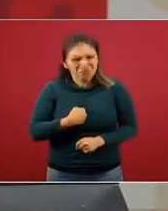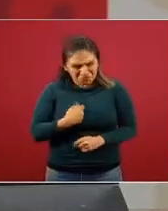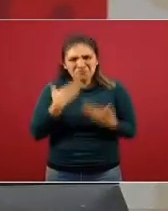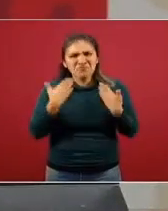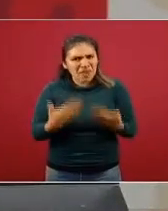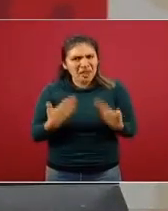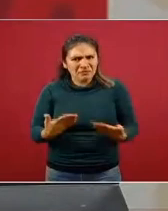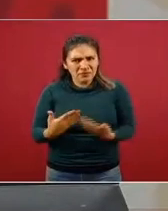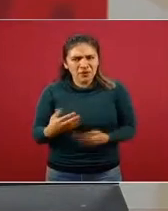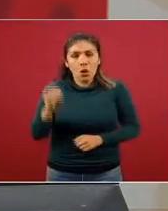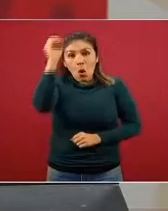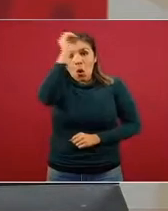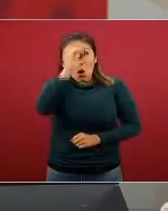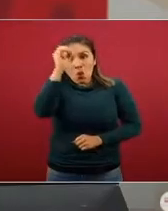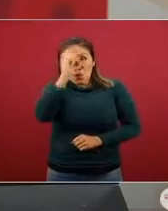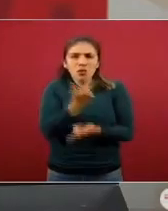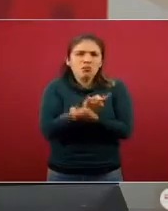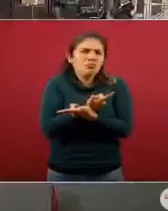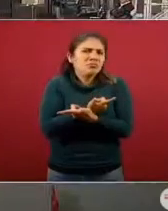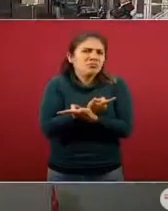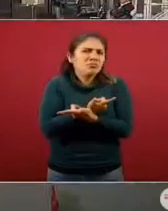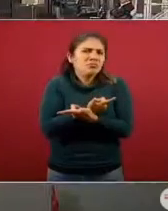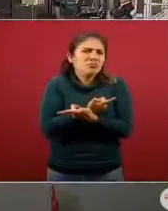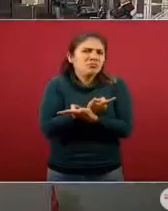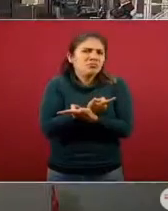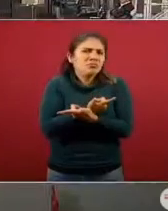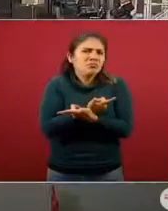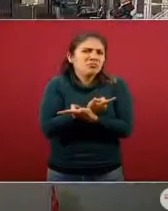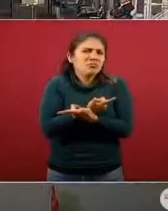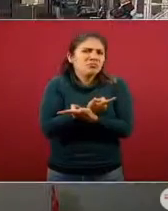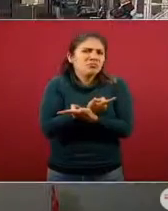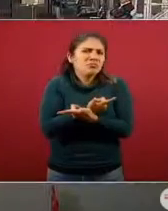libertad de expresión. Alfonso.